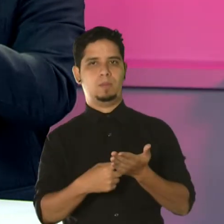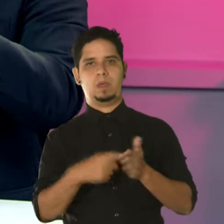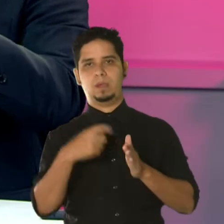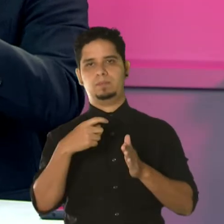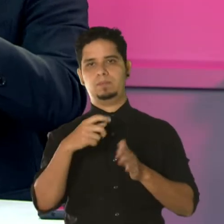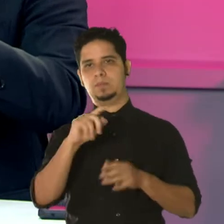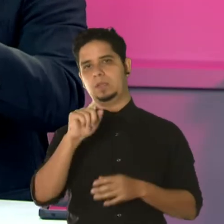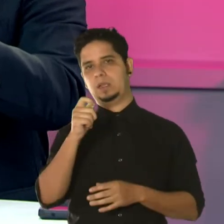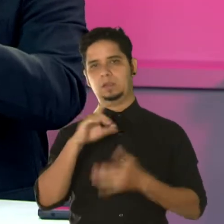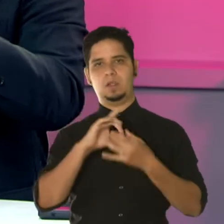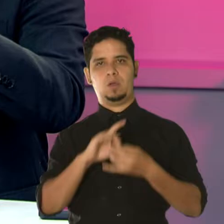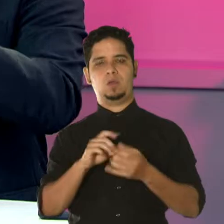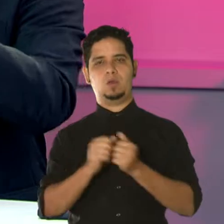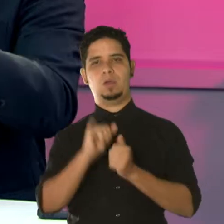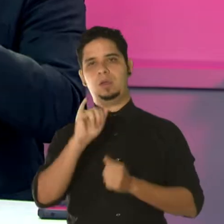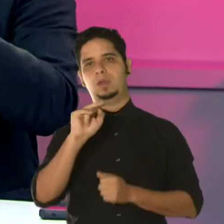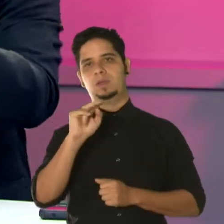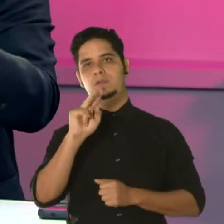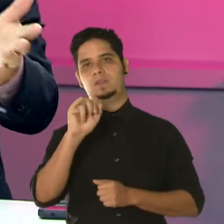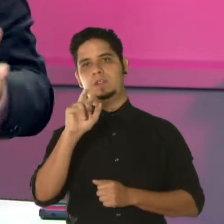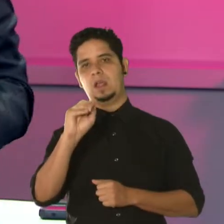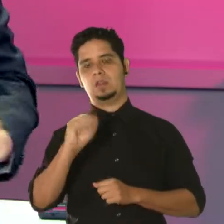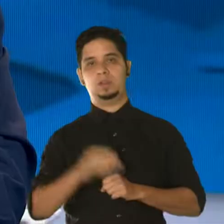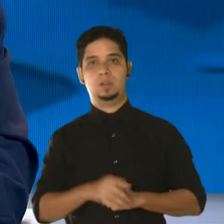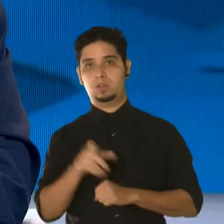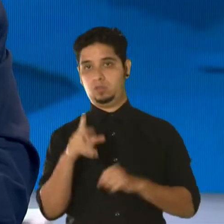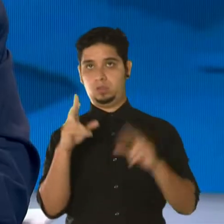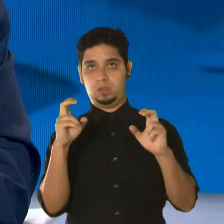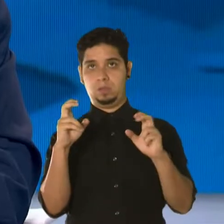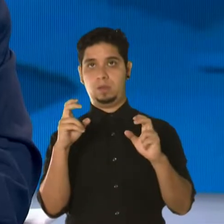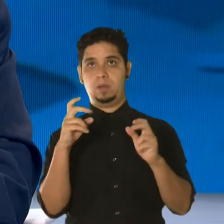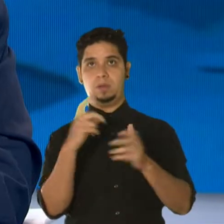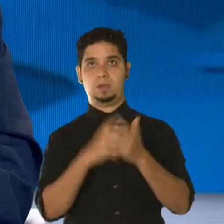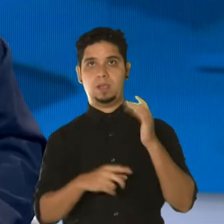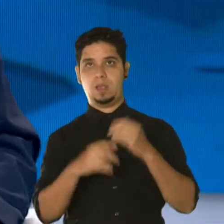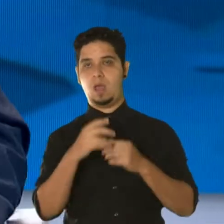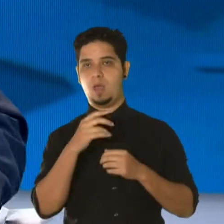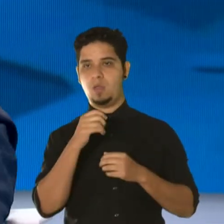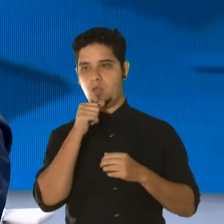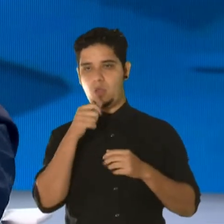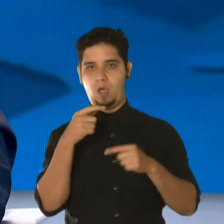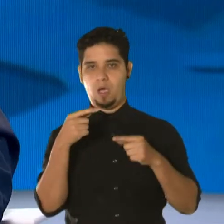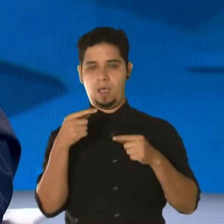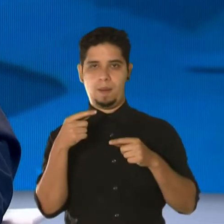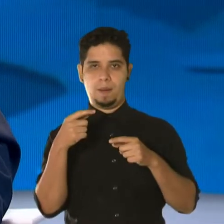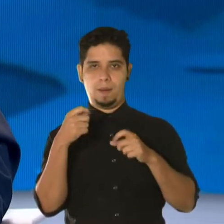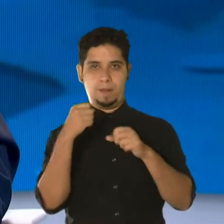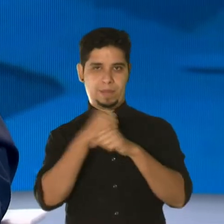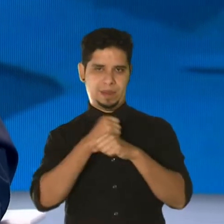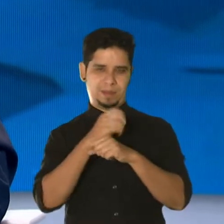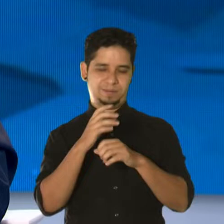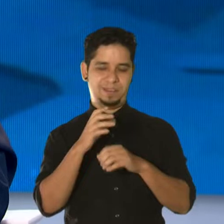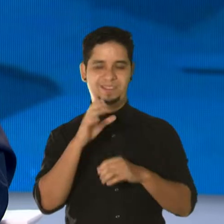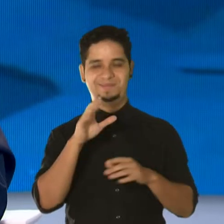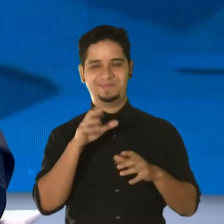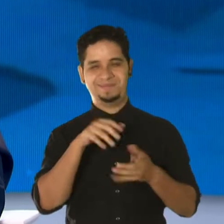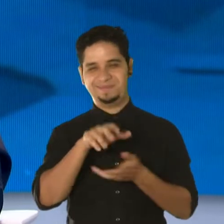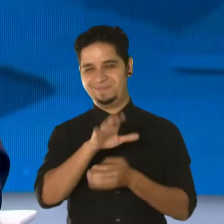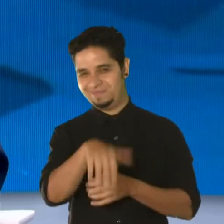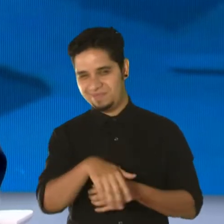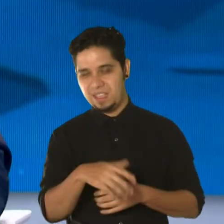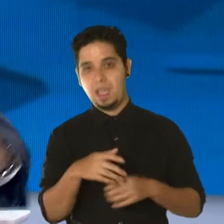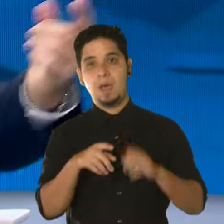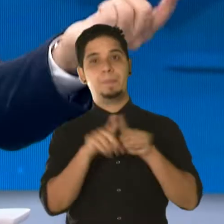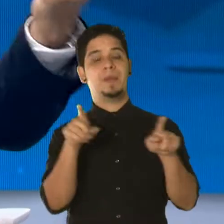quiero un poco... Y eso es un tema que bueno que no es controversial. Pero pero definitivamente